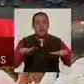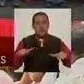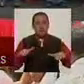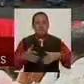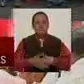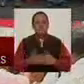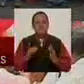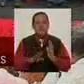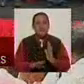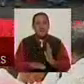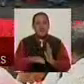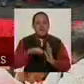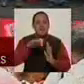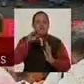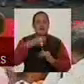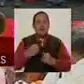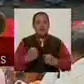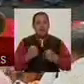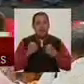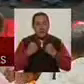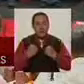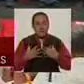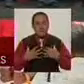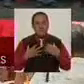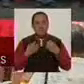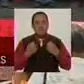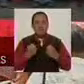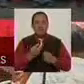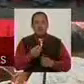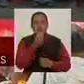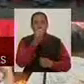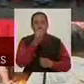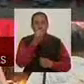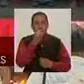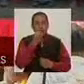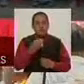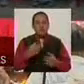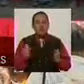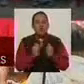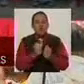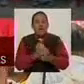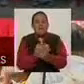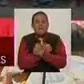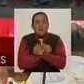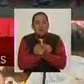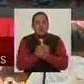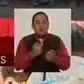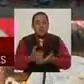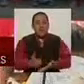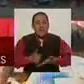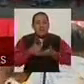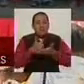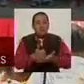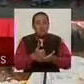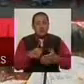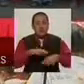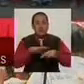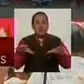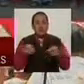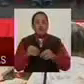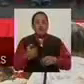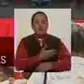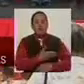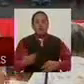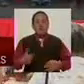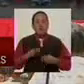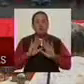crezcan sanos, fuertes, nutridos, con amor, con la asistencia del Estado y de sus